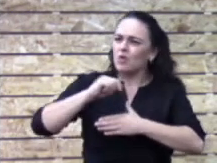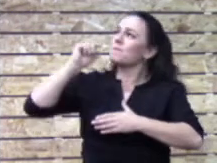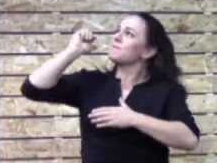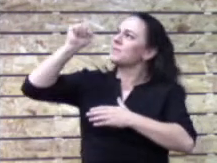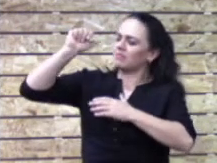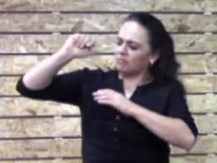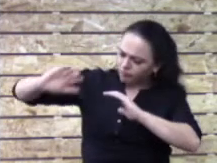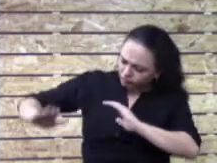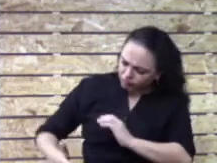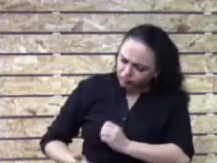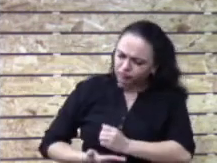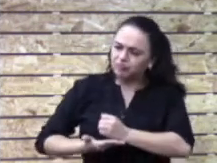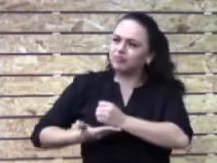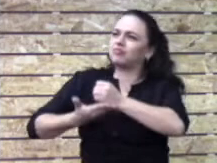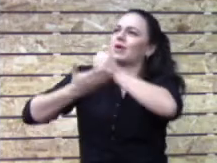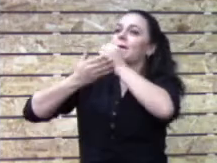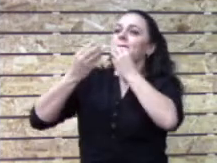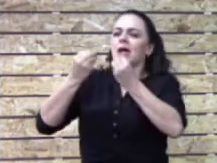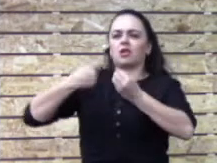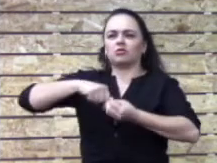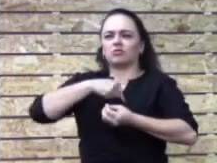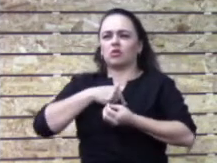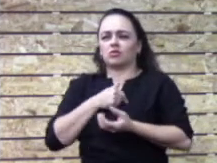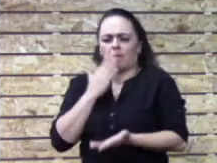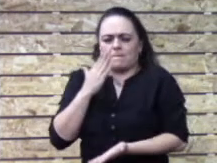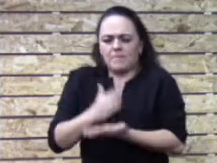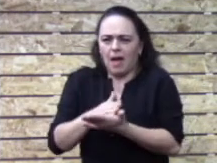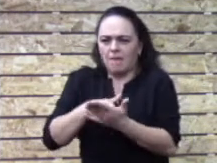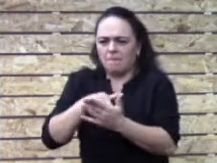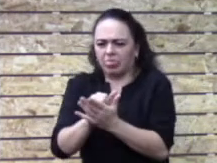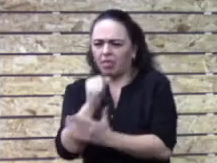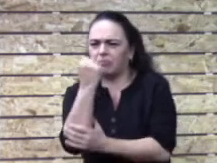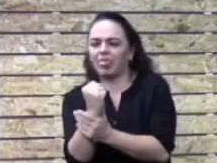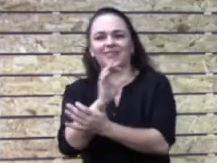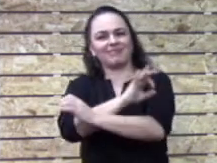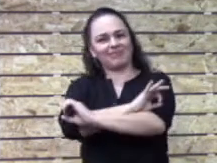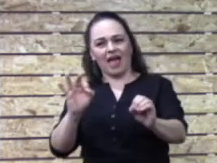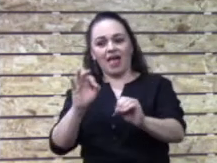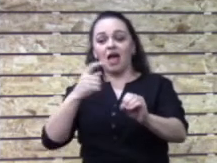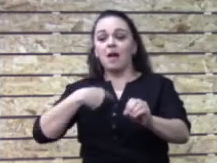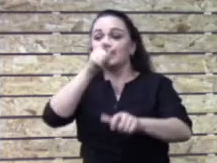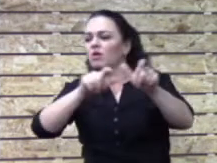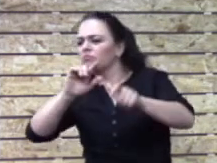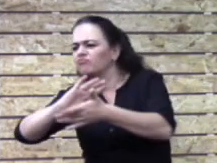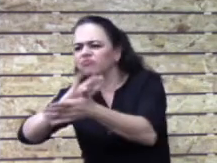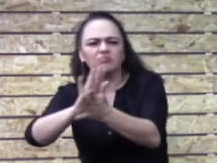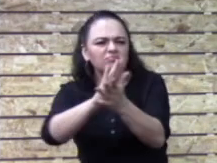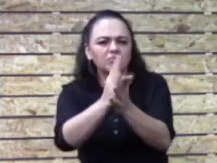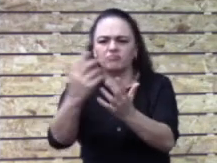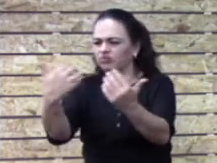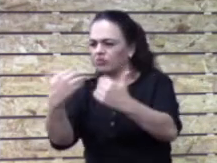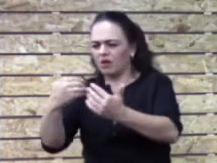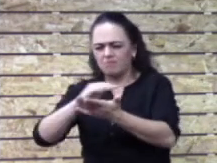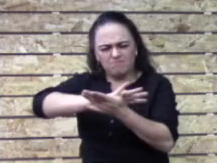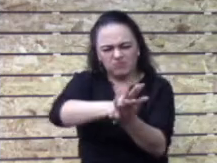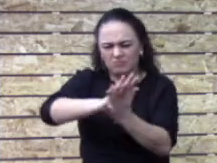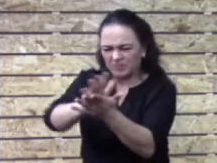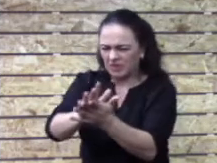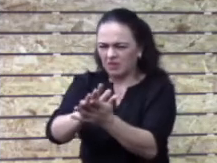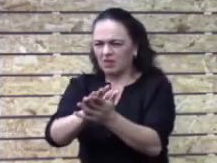no tropieces con piedra alguna. Aplastarás al león y a la víbora, hollarás fieras y